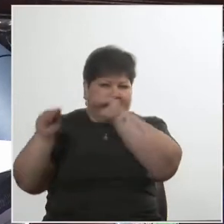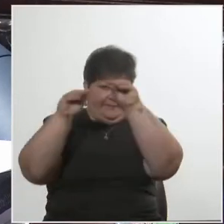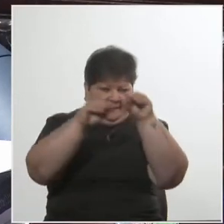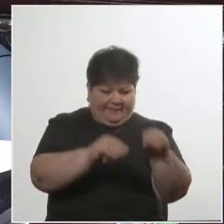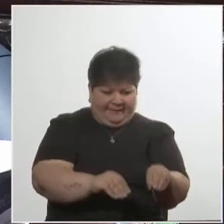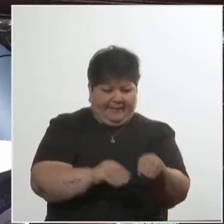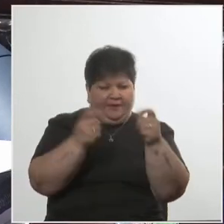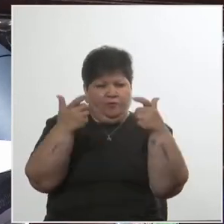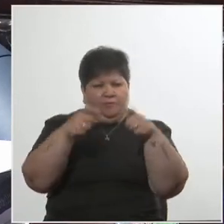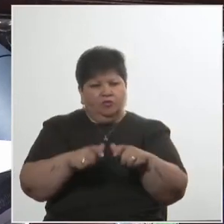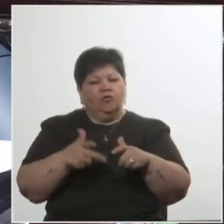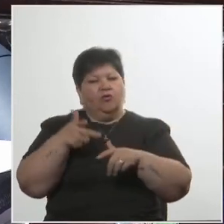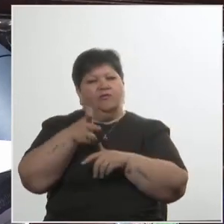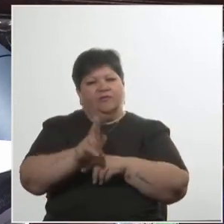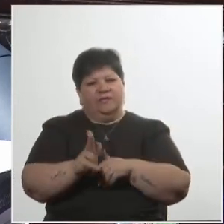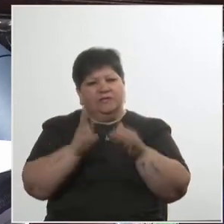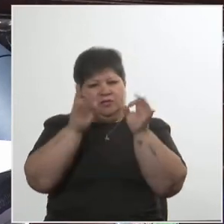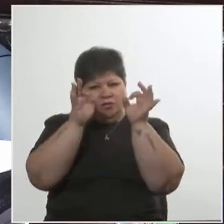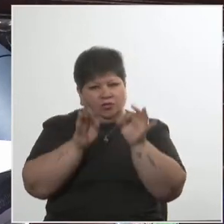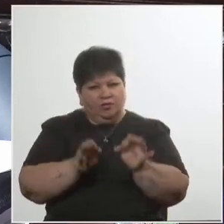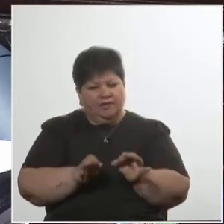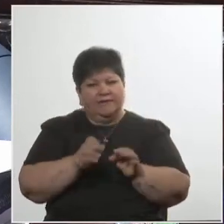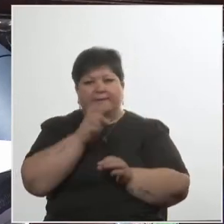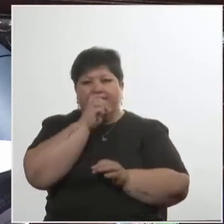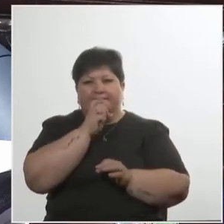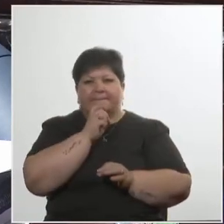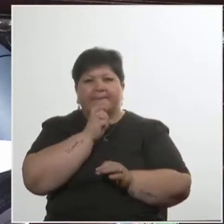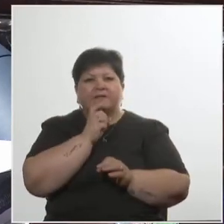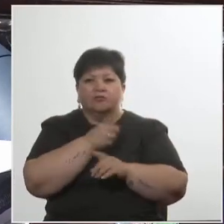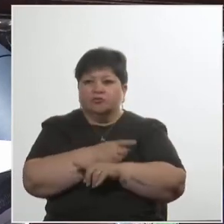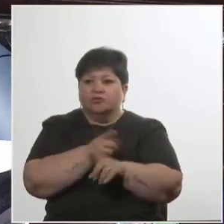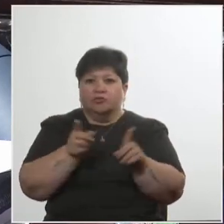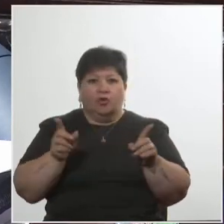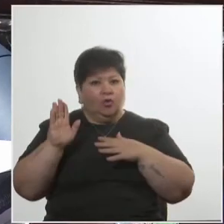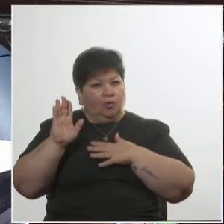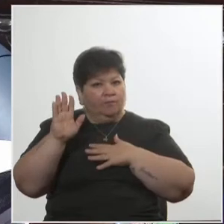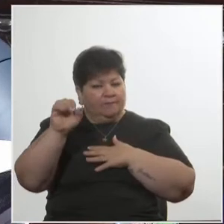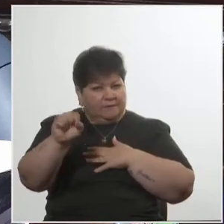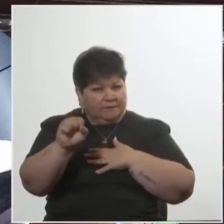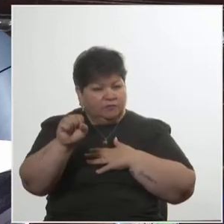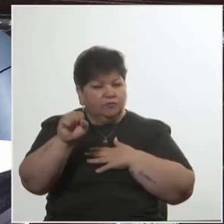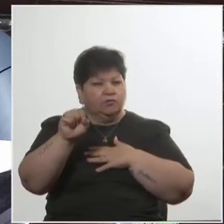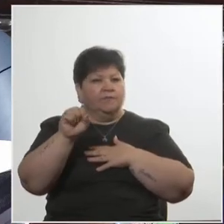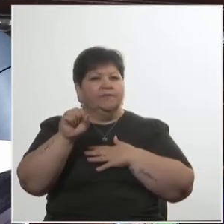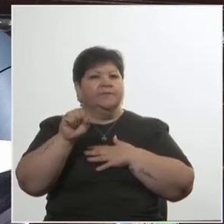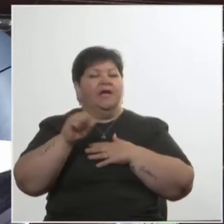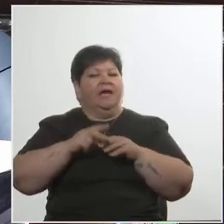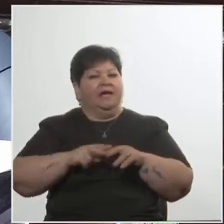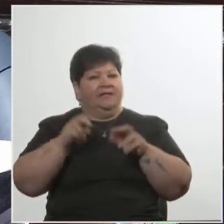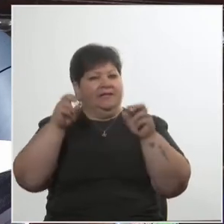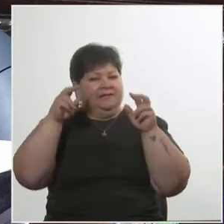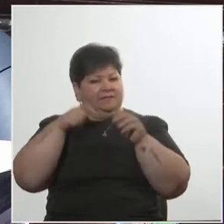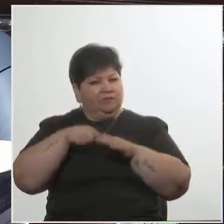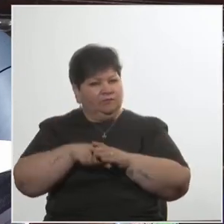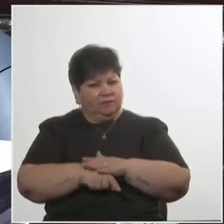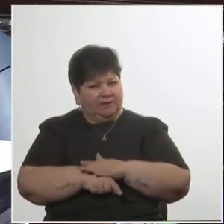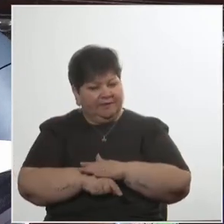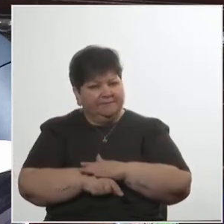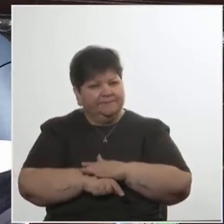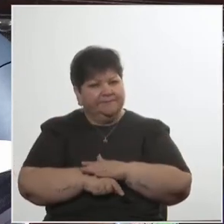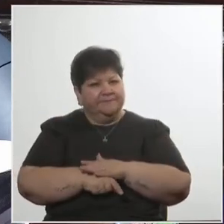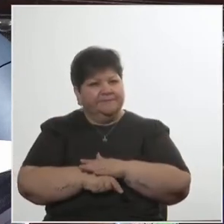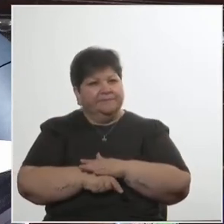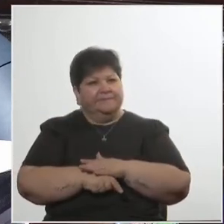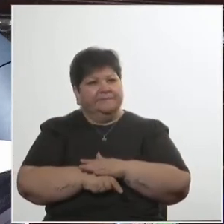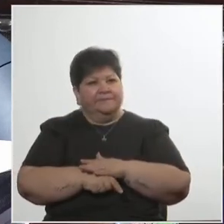comisión en una fecha concreta de que en marzo podamos todos comprometernos a analizarlo en profundidad y